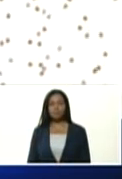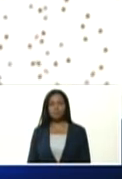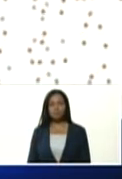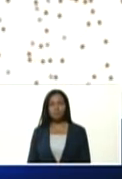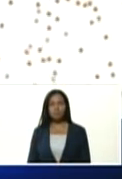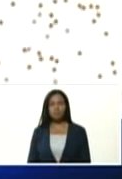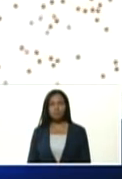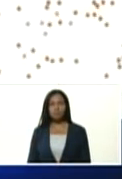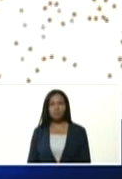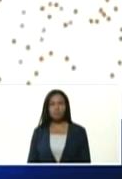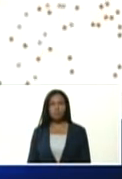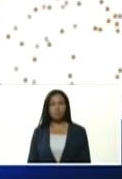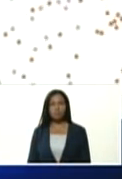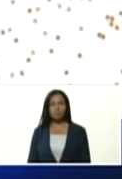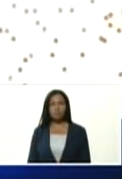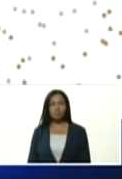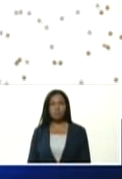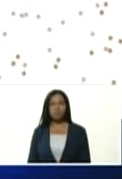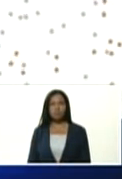sin límites.